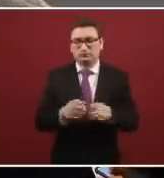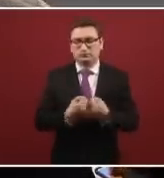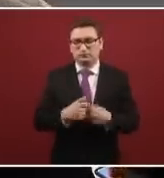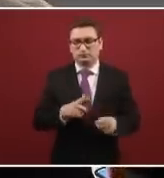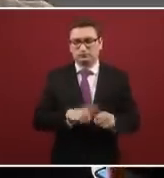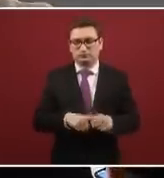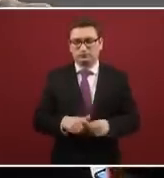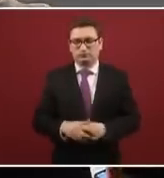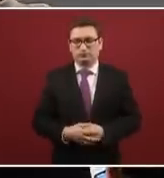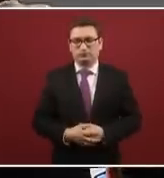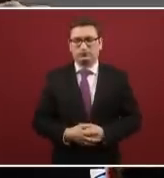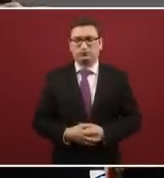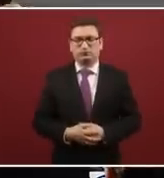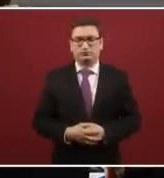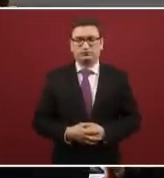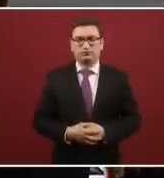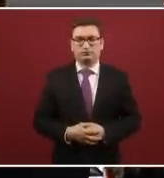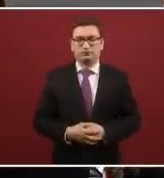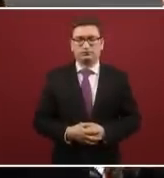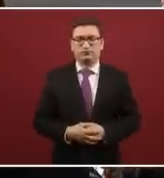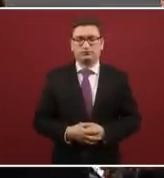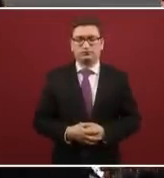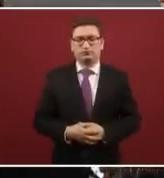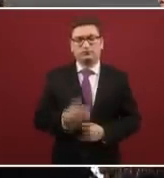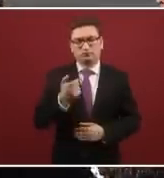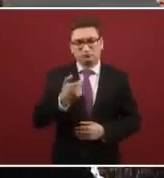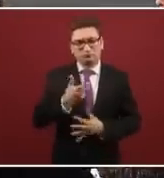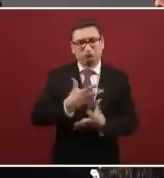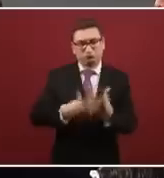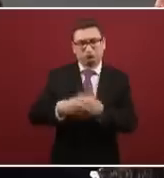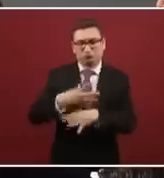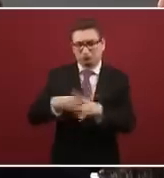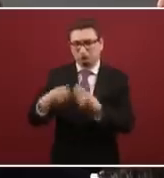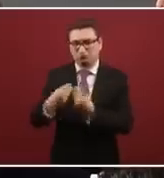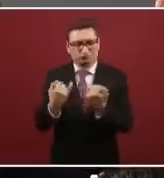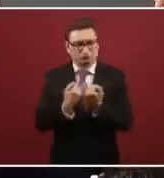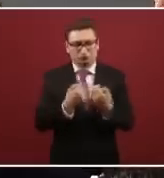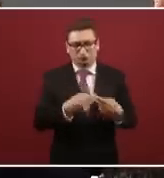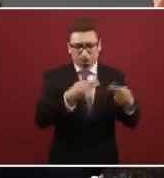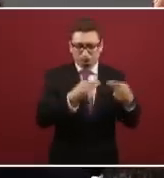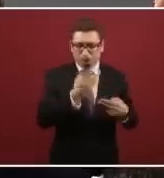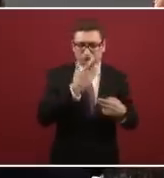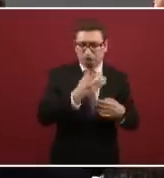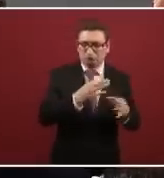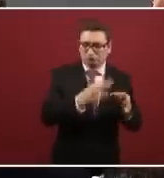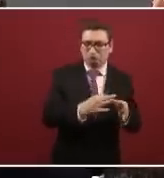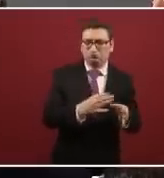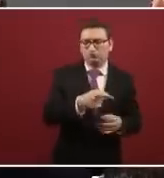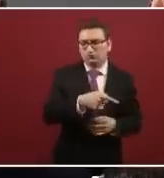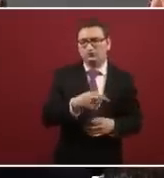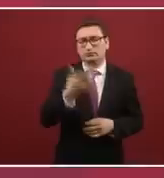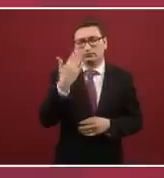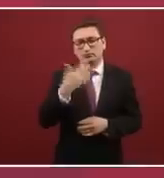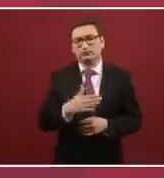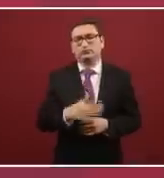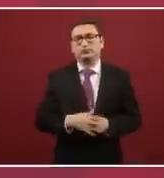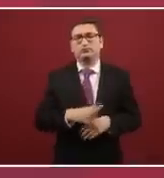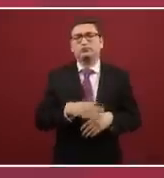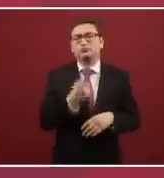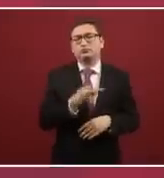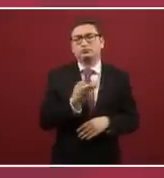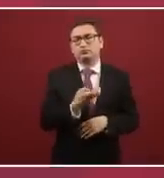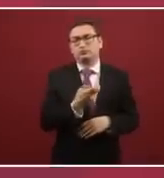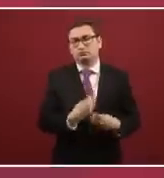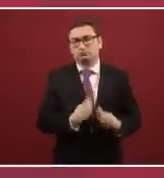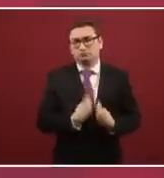socialmente y económicamente como el sector formal, porque vive de esa